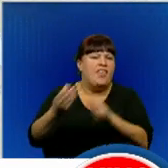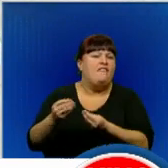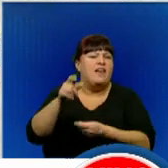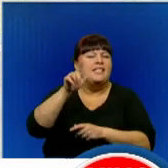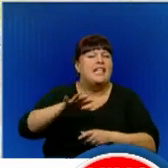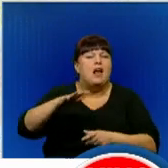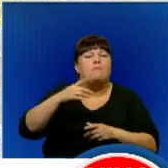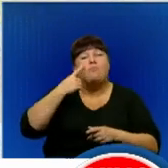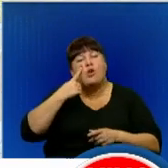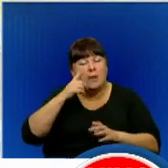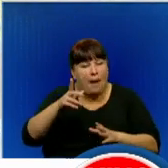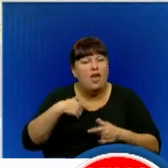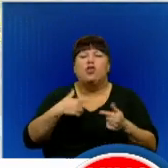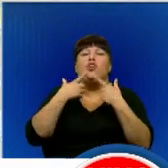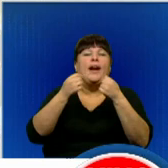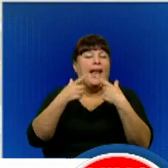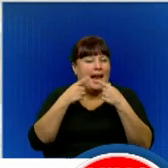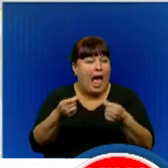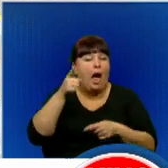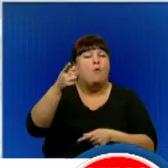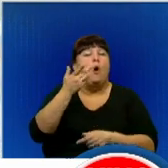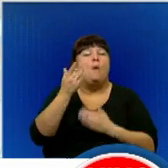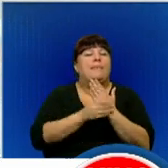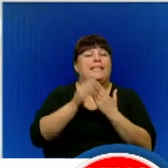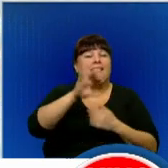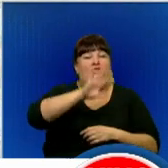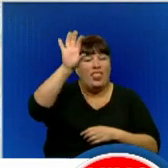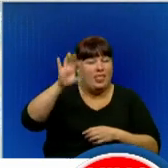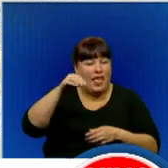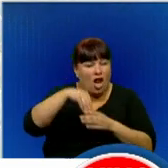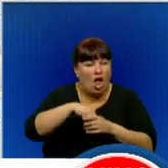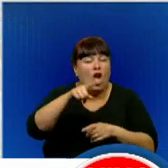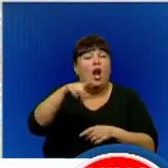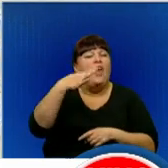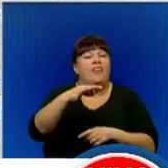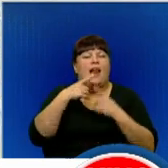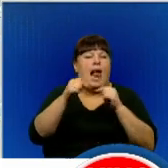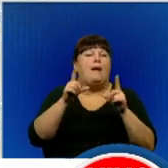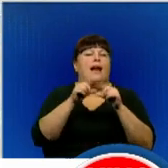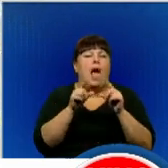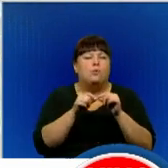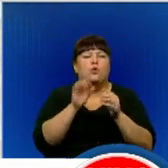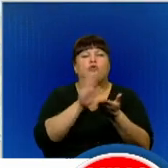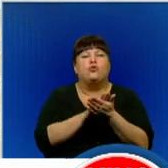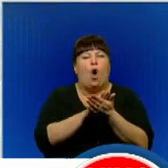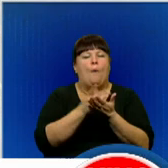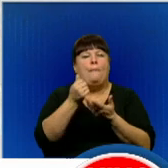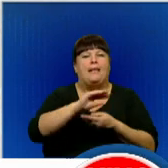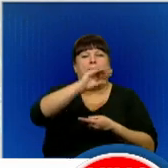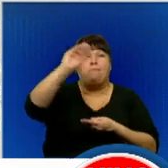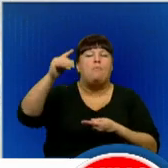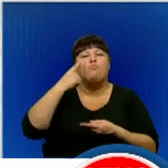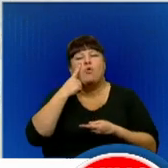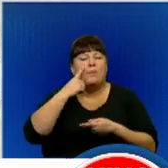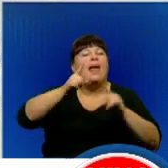municipalismo reclamo al ministerio del interior que haga exigir la cláusula de la coparticipación municipal